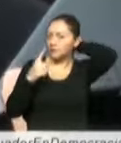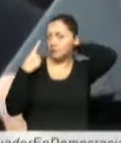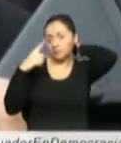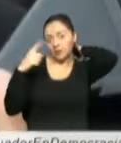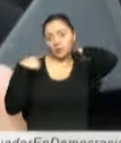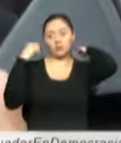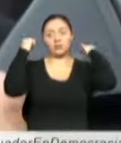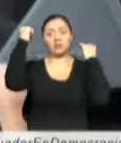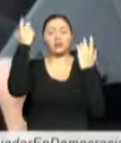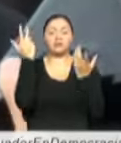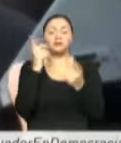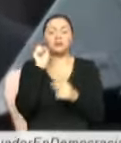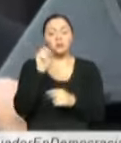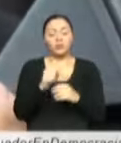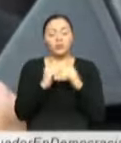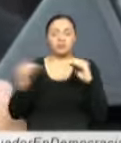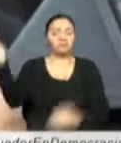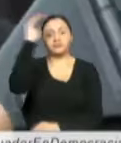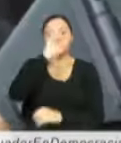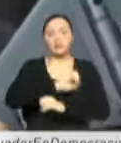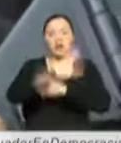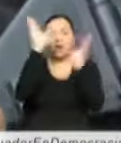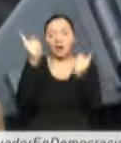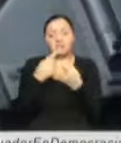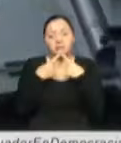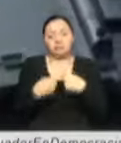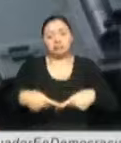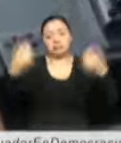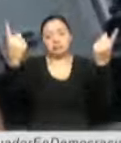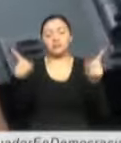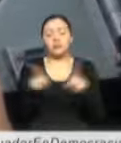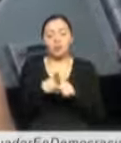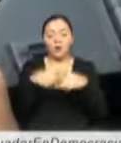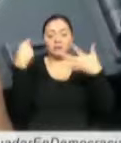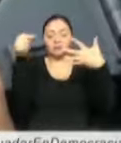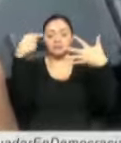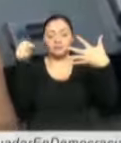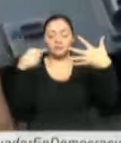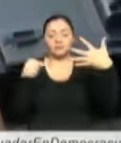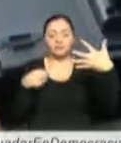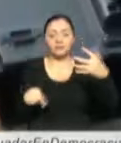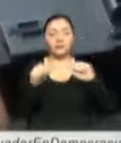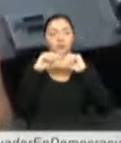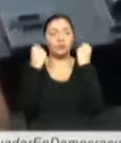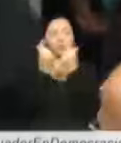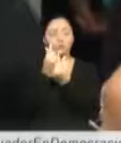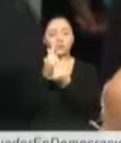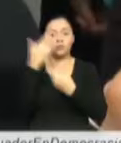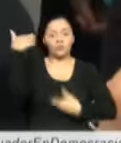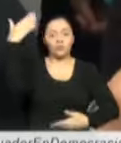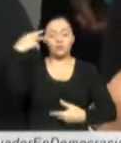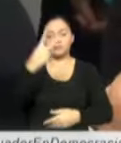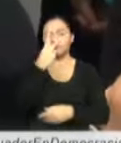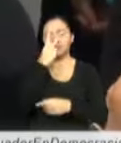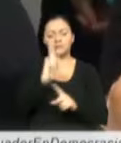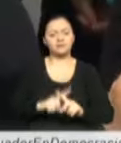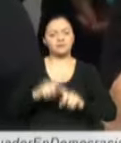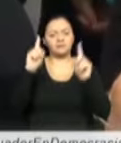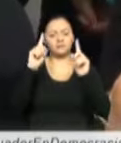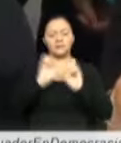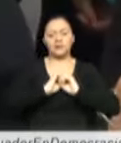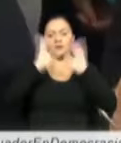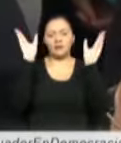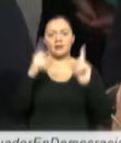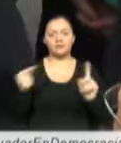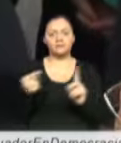derecho, si los exit polls son contundentes y claros, ¿no? Y si el mismo conteo que tienen los diferentes movimientos políticos, mira, hay una diferencia muy clara. Lo que